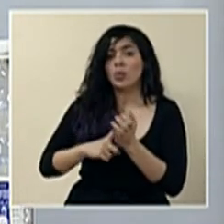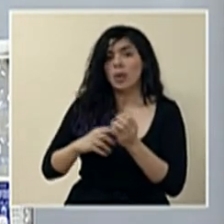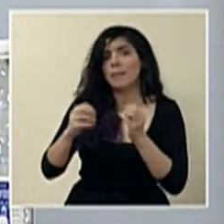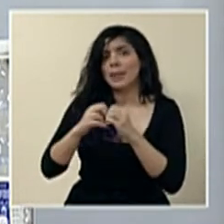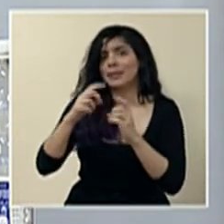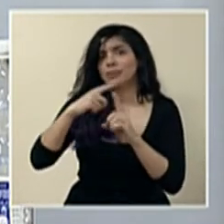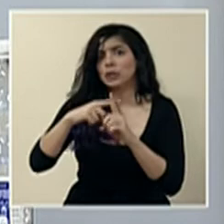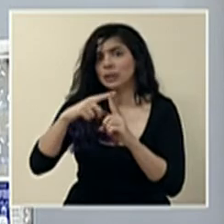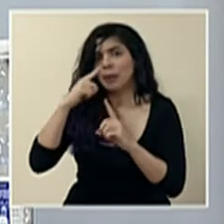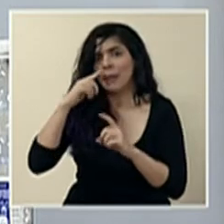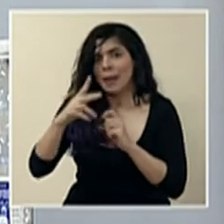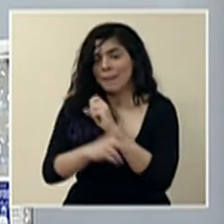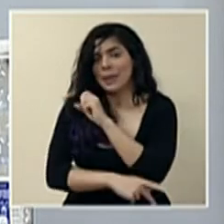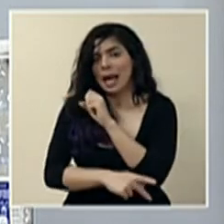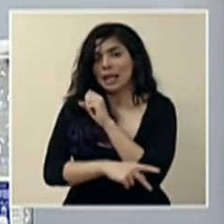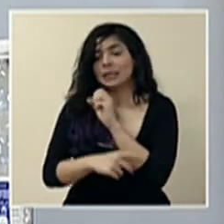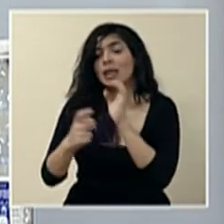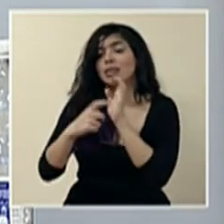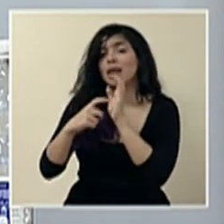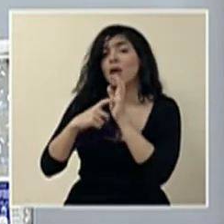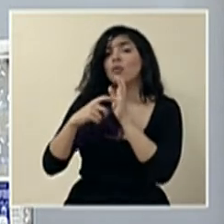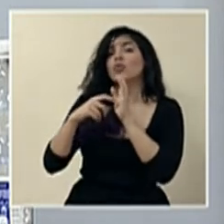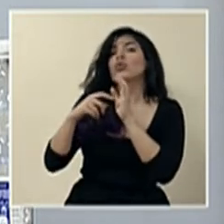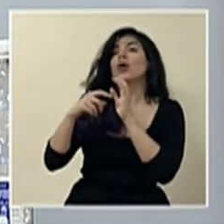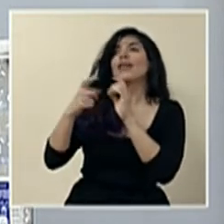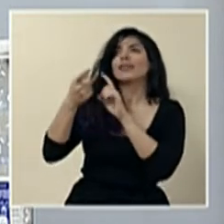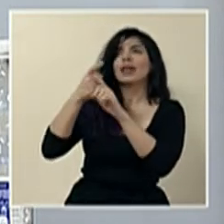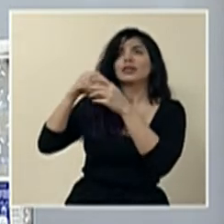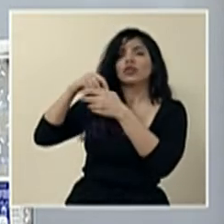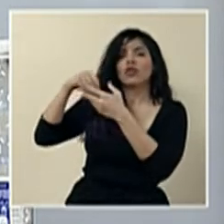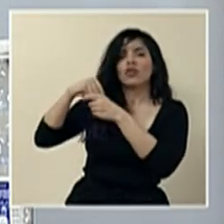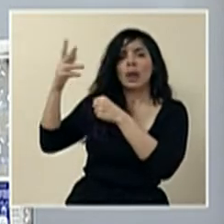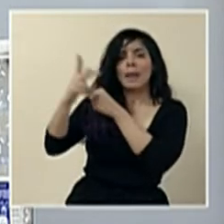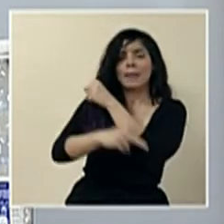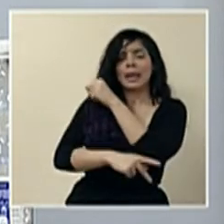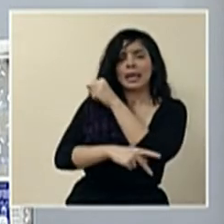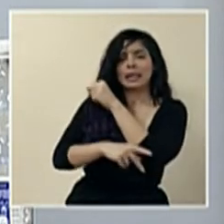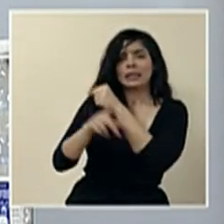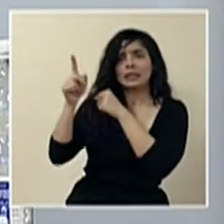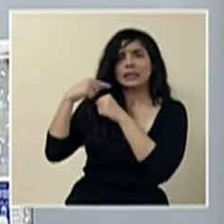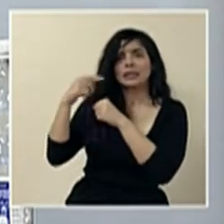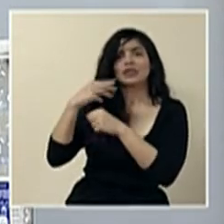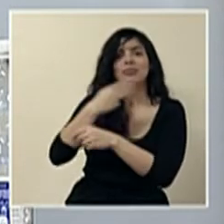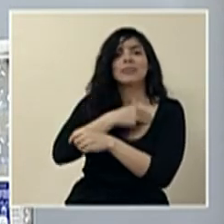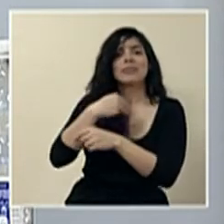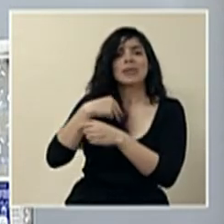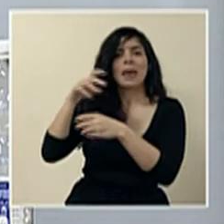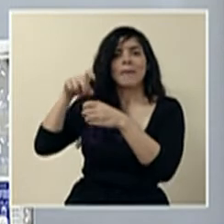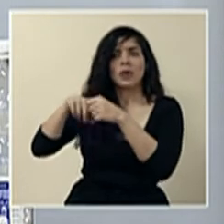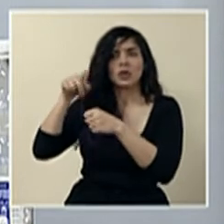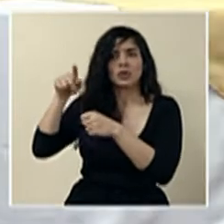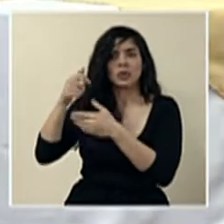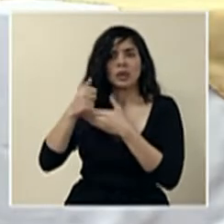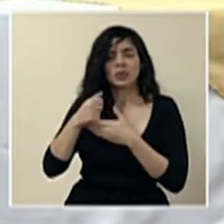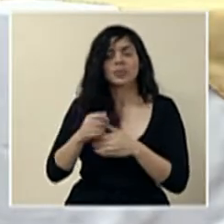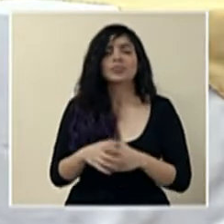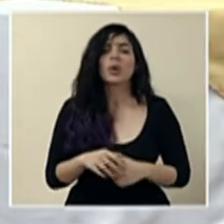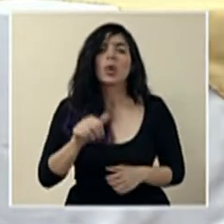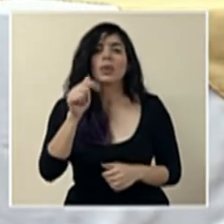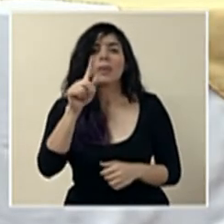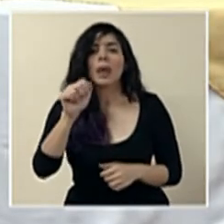para el país con los organismos internacionales de los que somos miembros. Otra